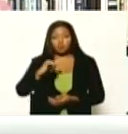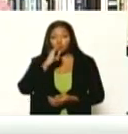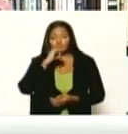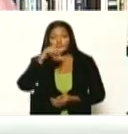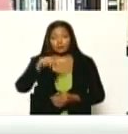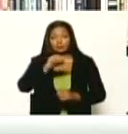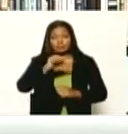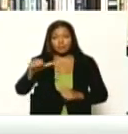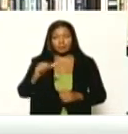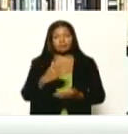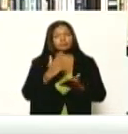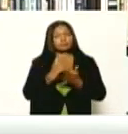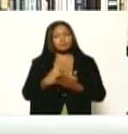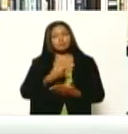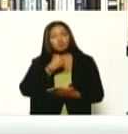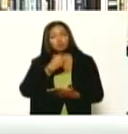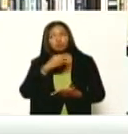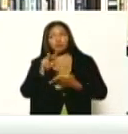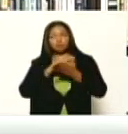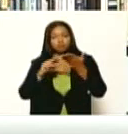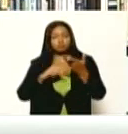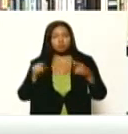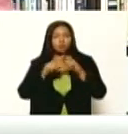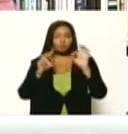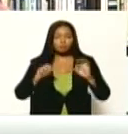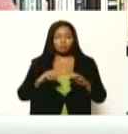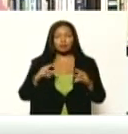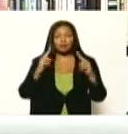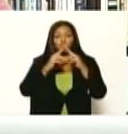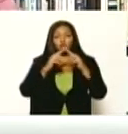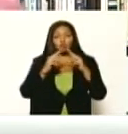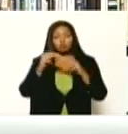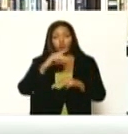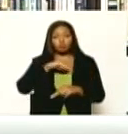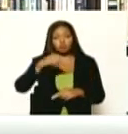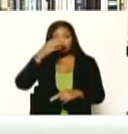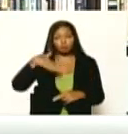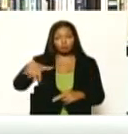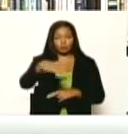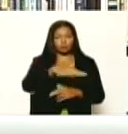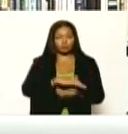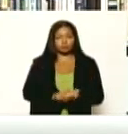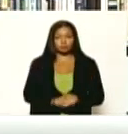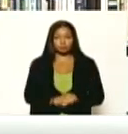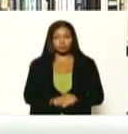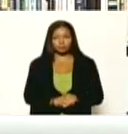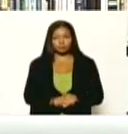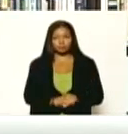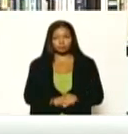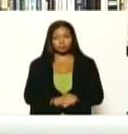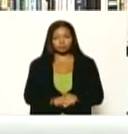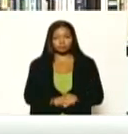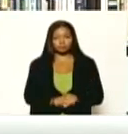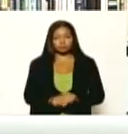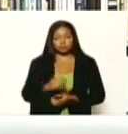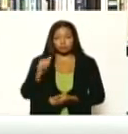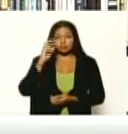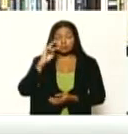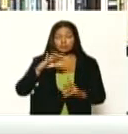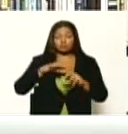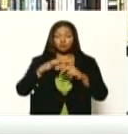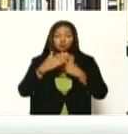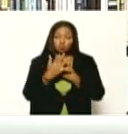semana, siempre me gusta leerlo, para conocimiento de nuestro pueblo. Aquí está, situación